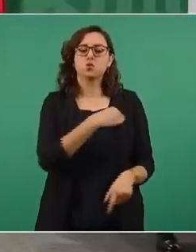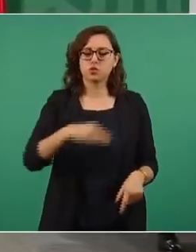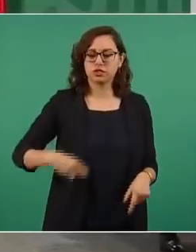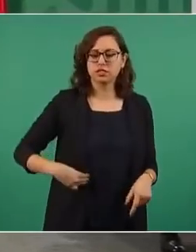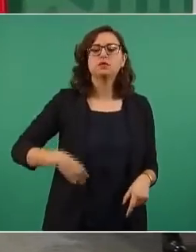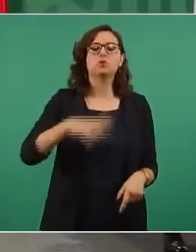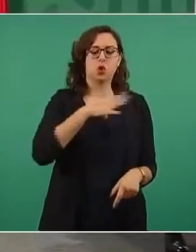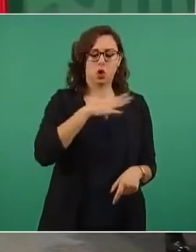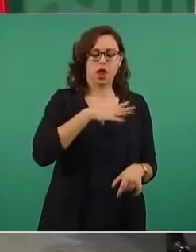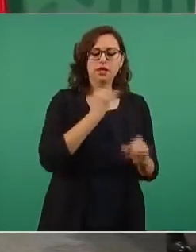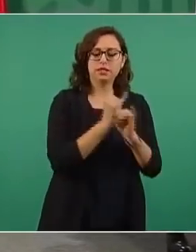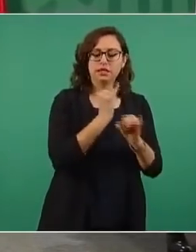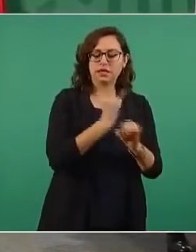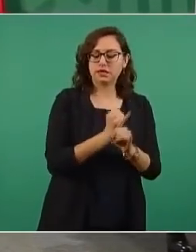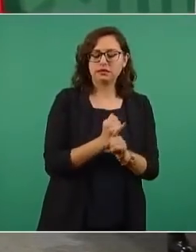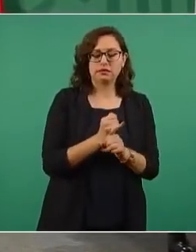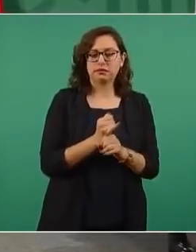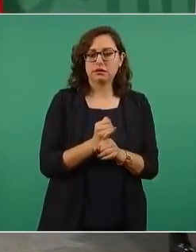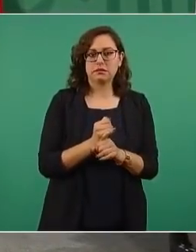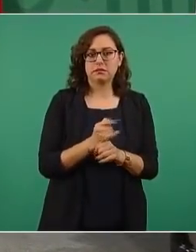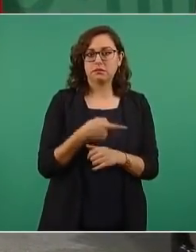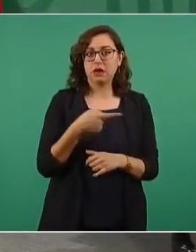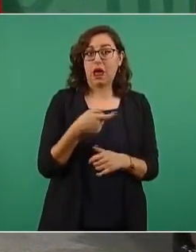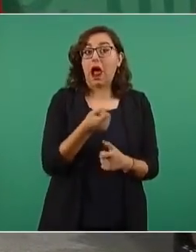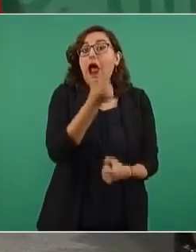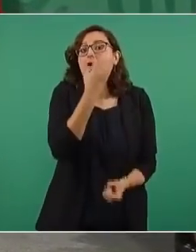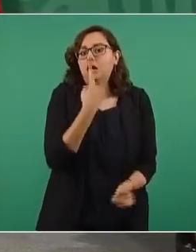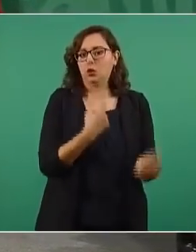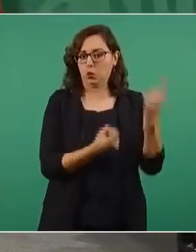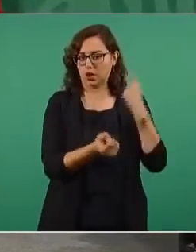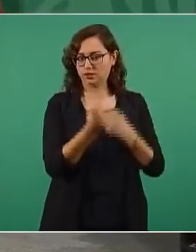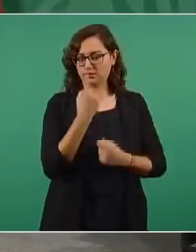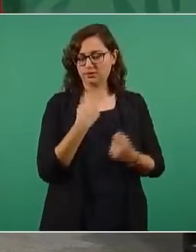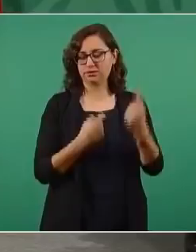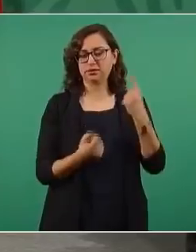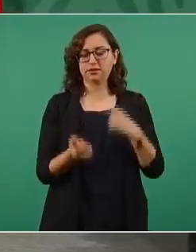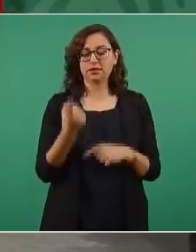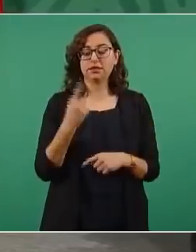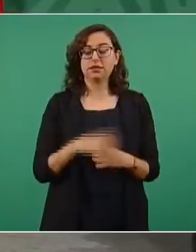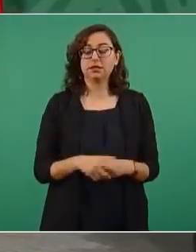municipales y eso no en todas. Entonces,